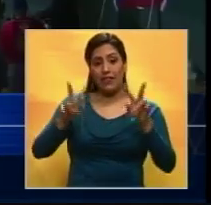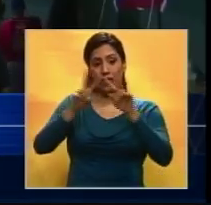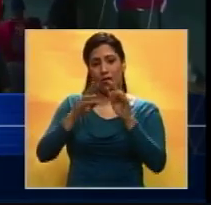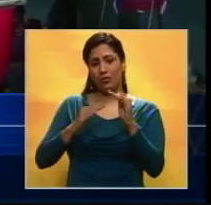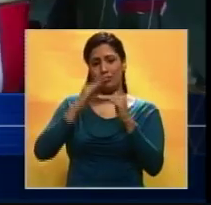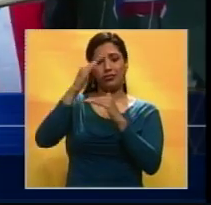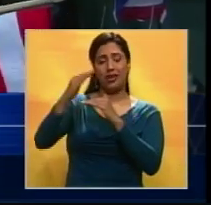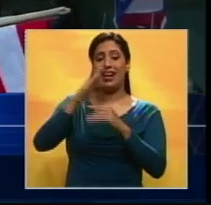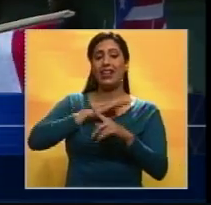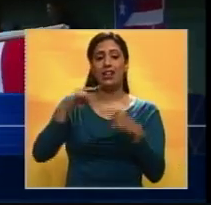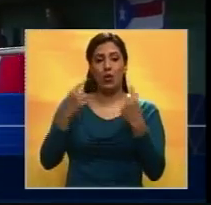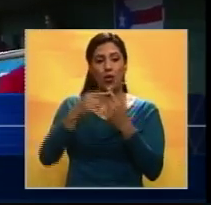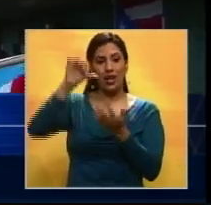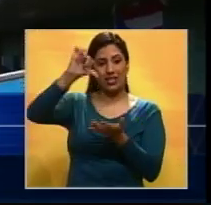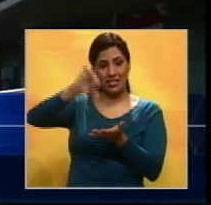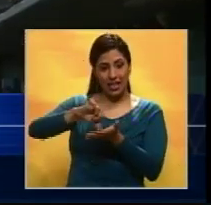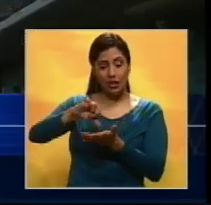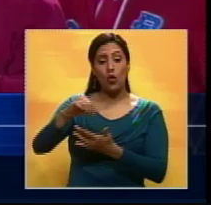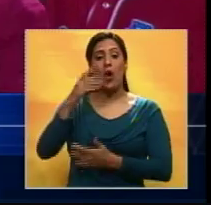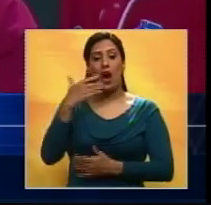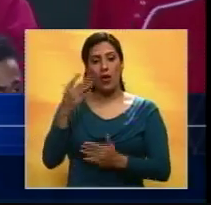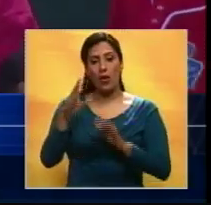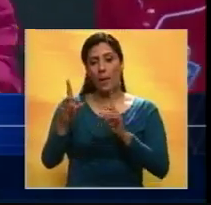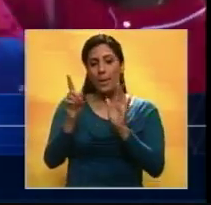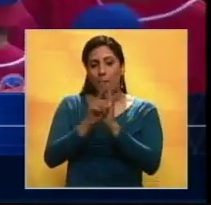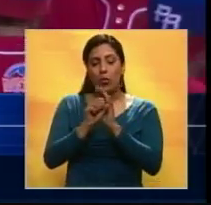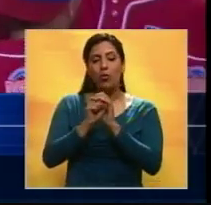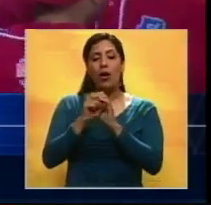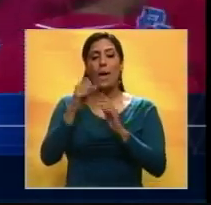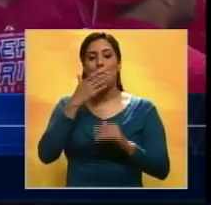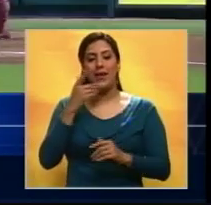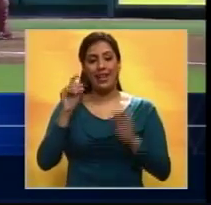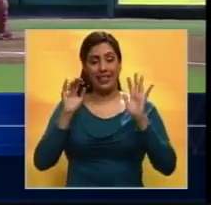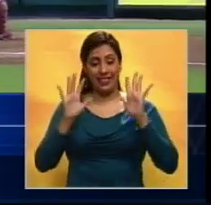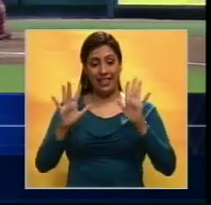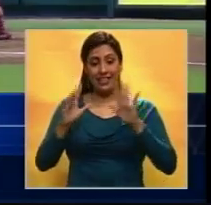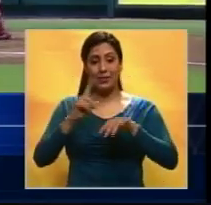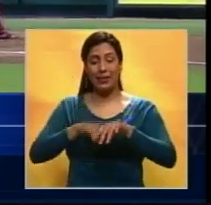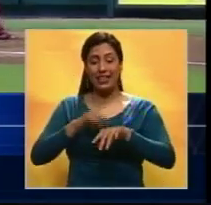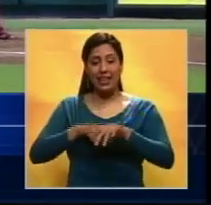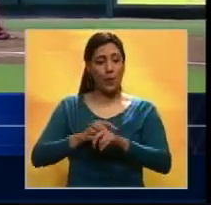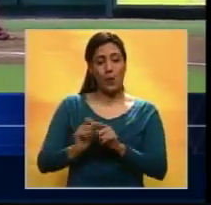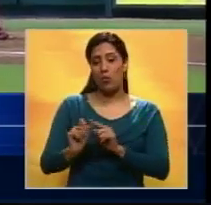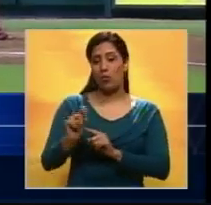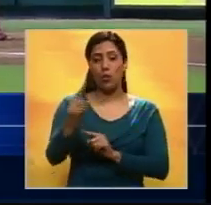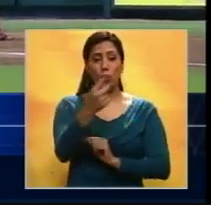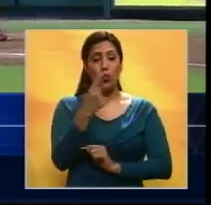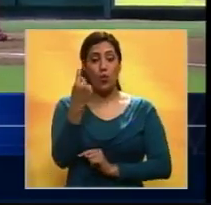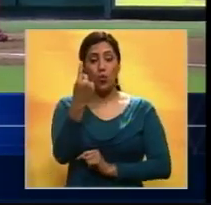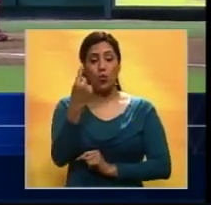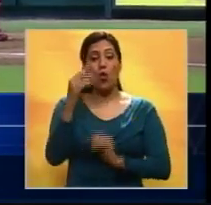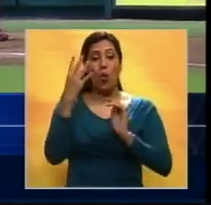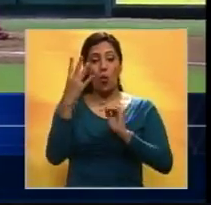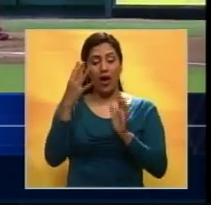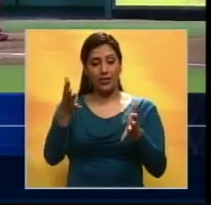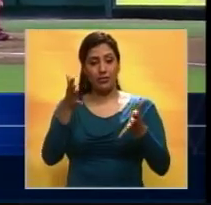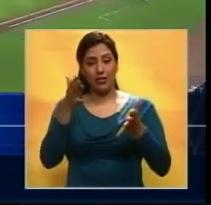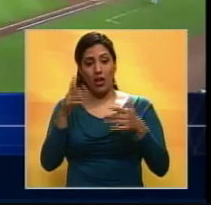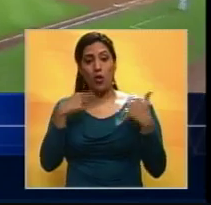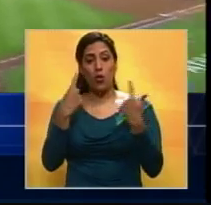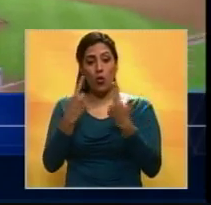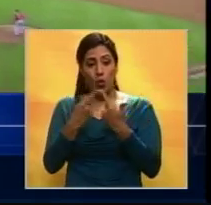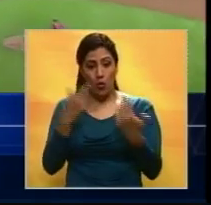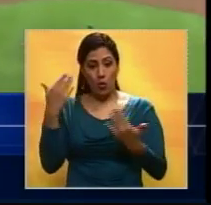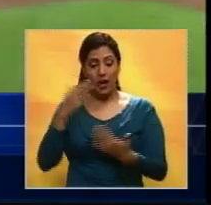elevado de sacrificio al jardín central, con el que anotó Yadiel Rivera en el 10º inning. Es el 4º título de Caguas en la